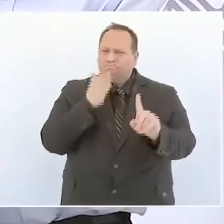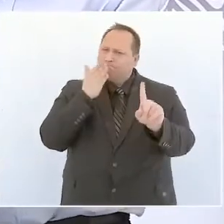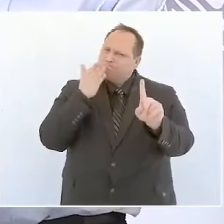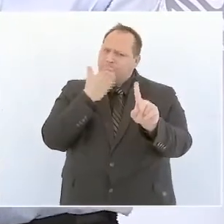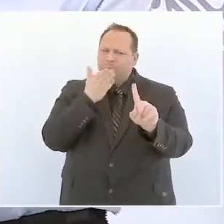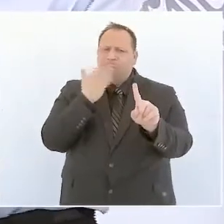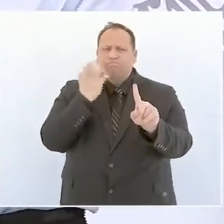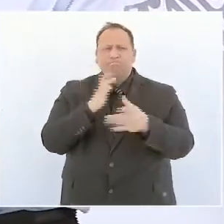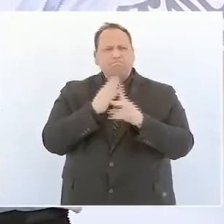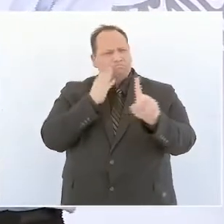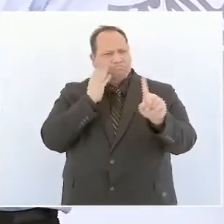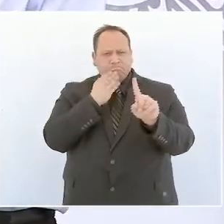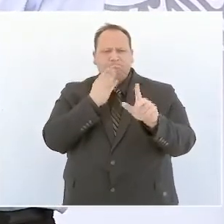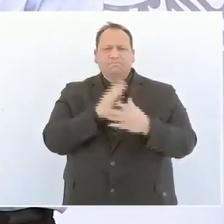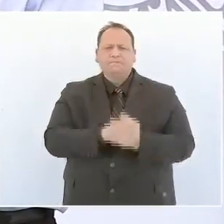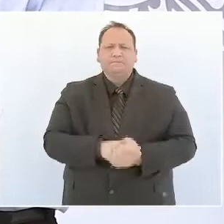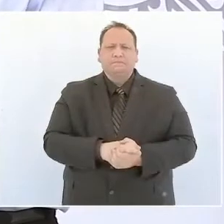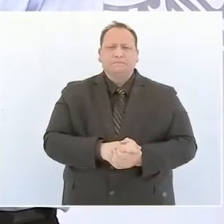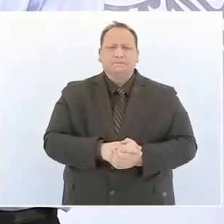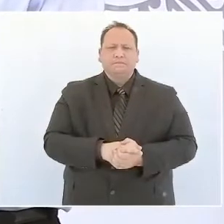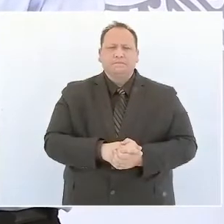objetivo, la meta.